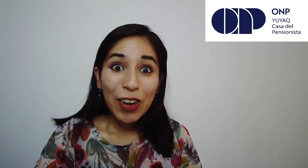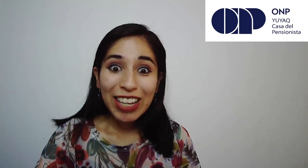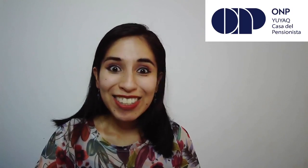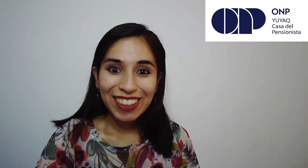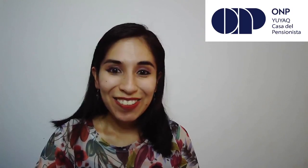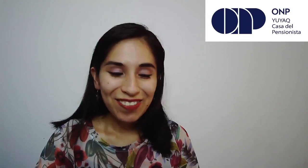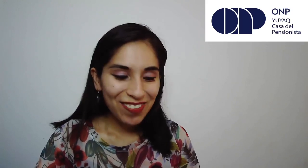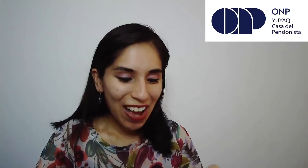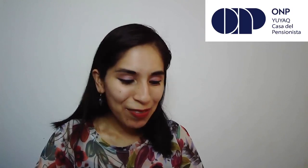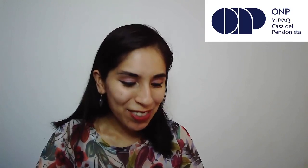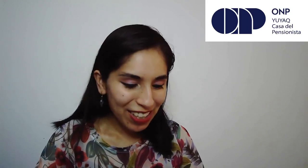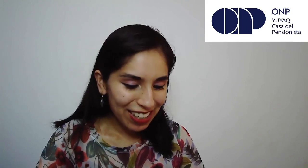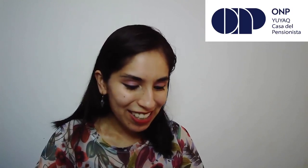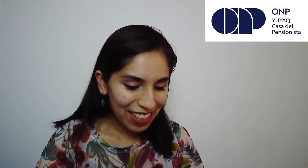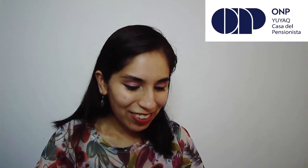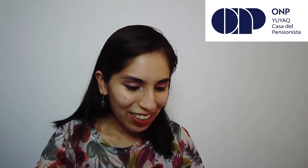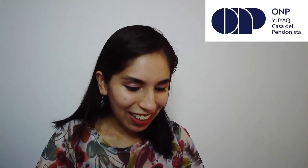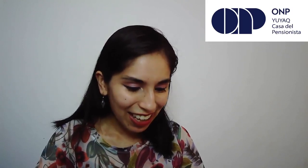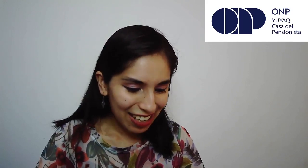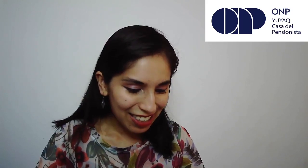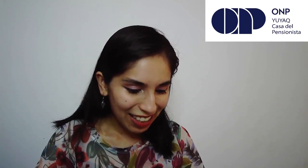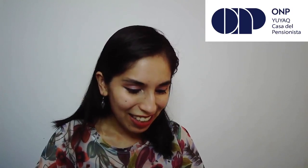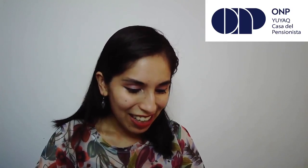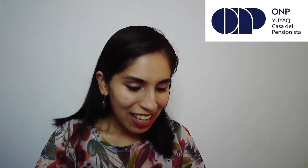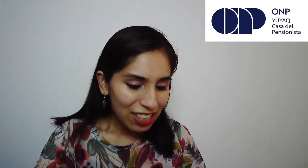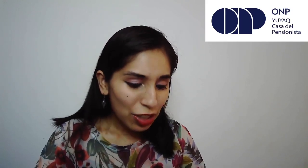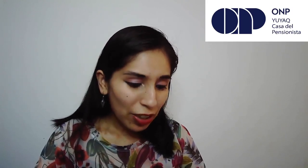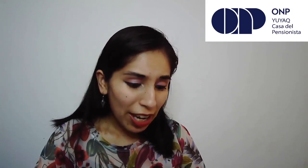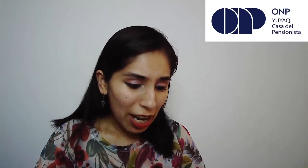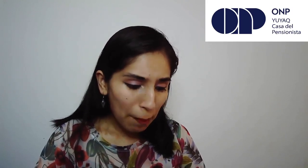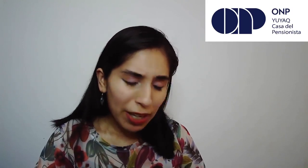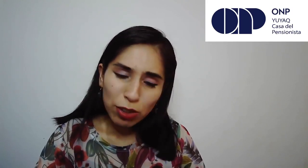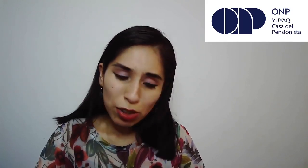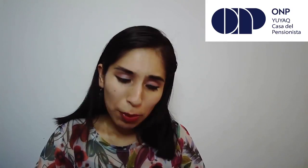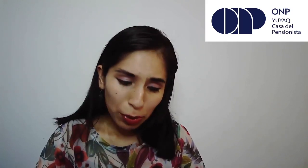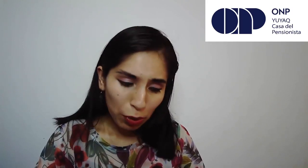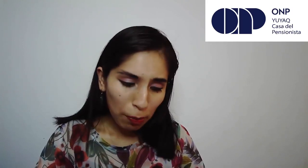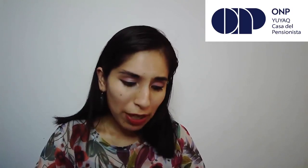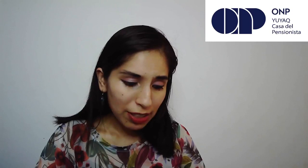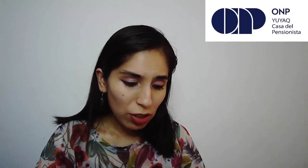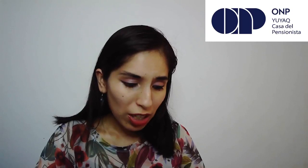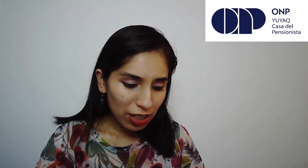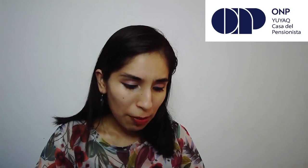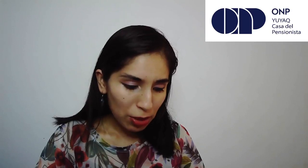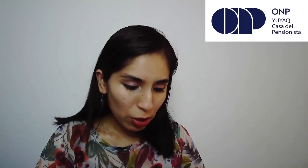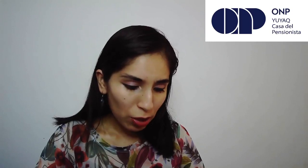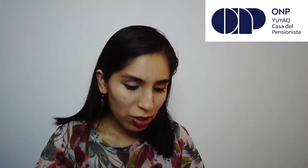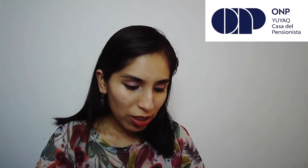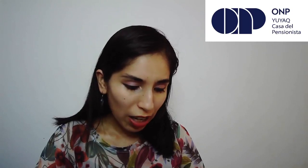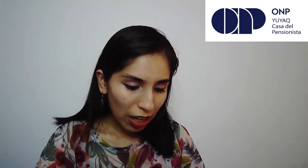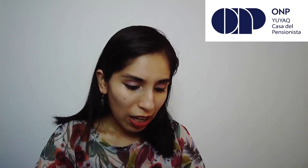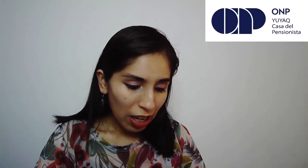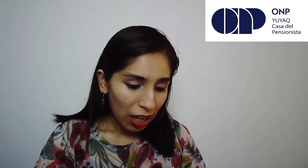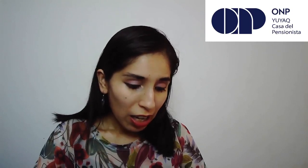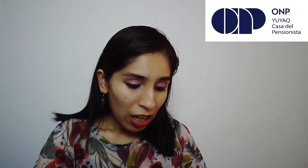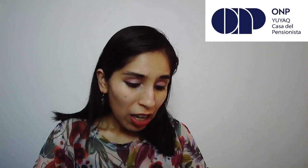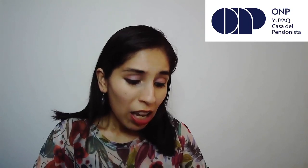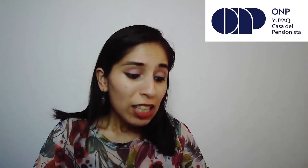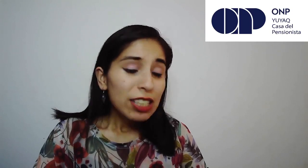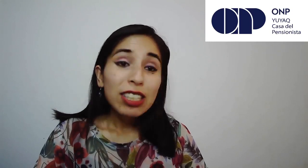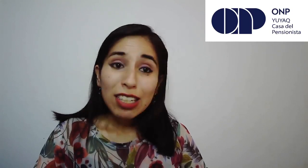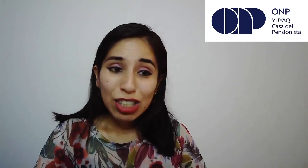te vamos a iniciar con la clase señora en la pared no se preocupe señora y saber solórzano